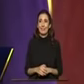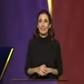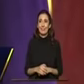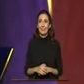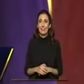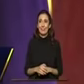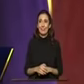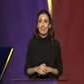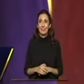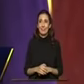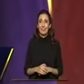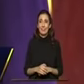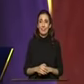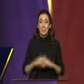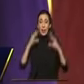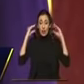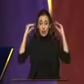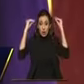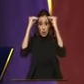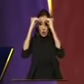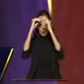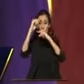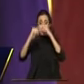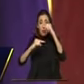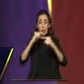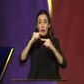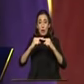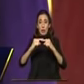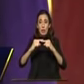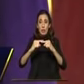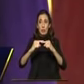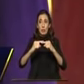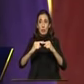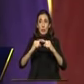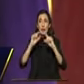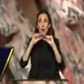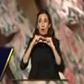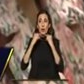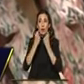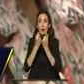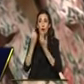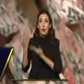Rocío, qué agradable fue oír latidos por parte de este grupo